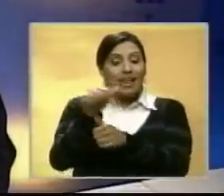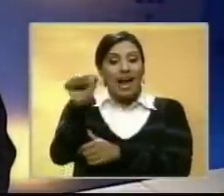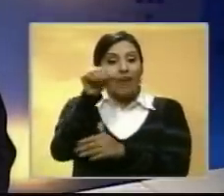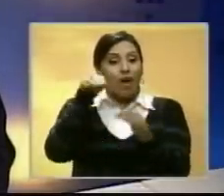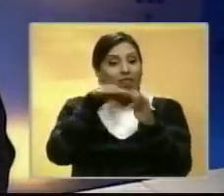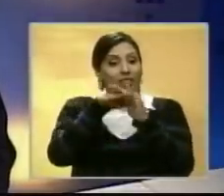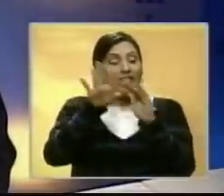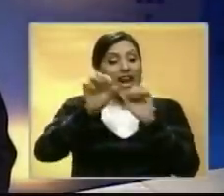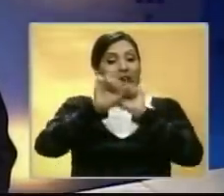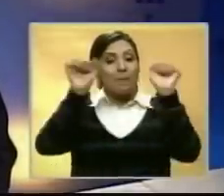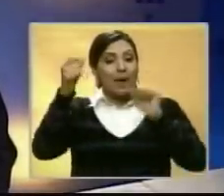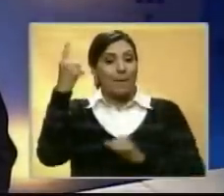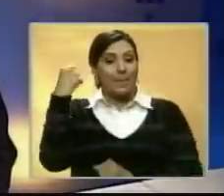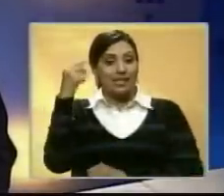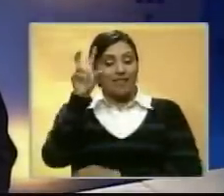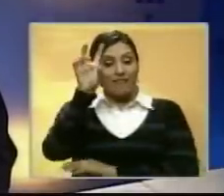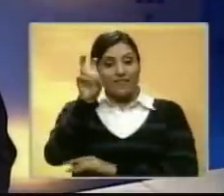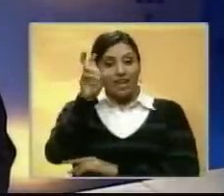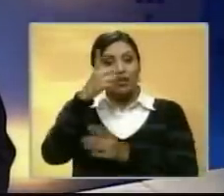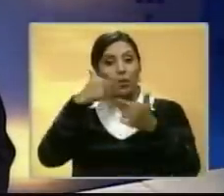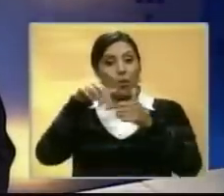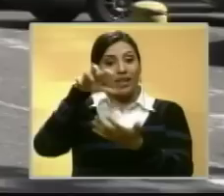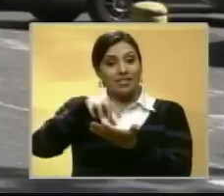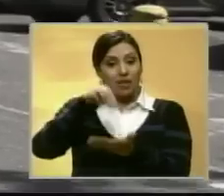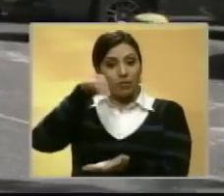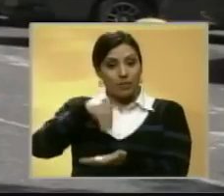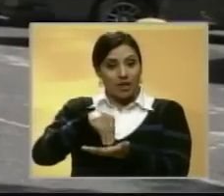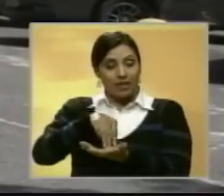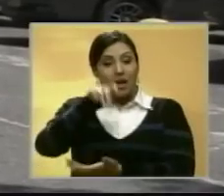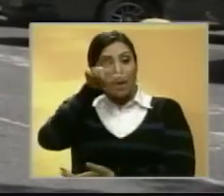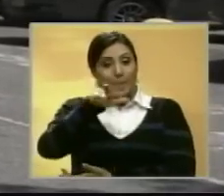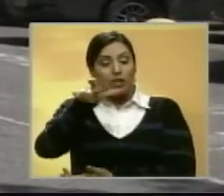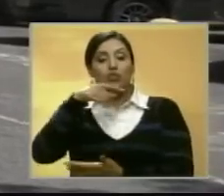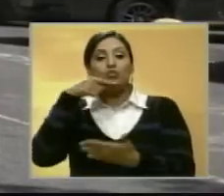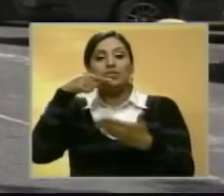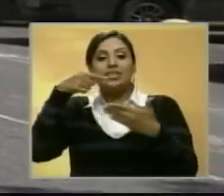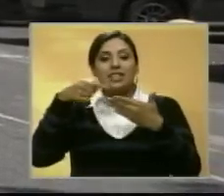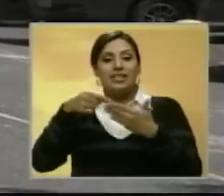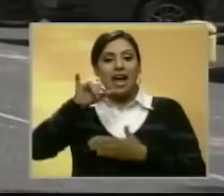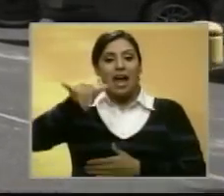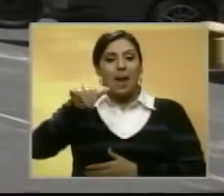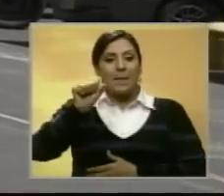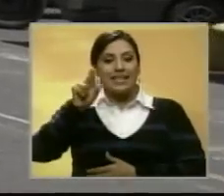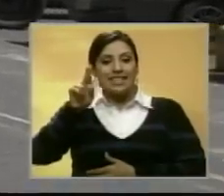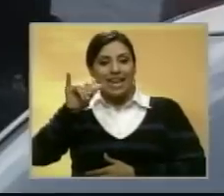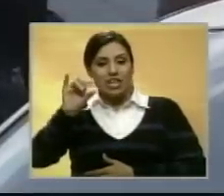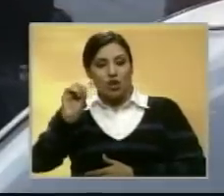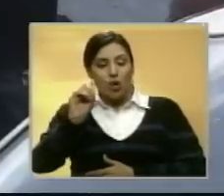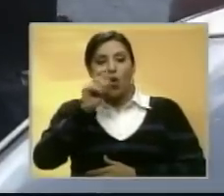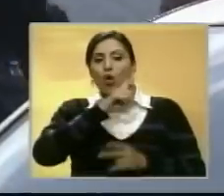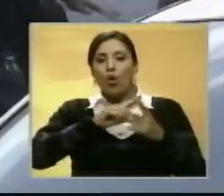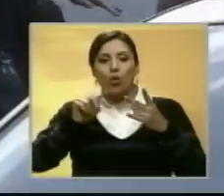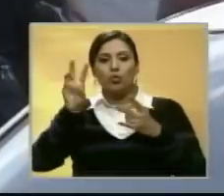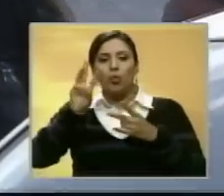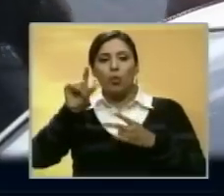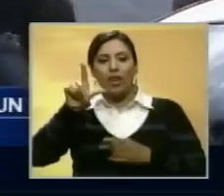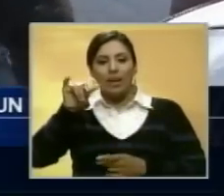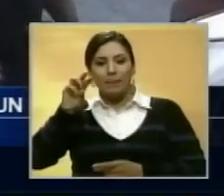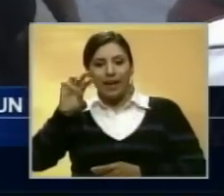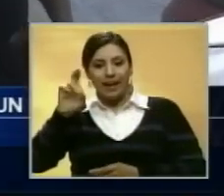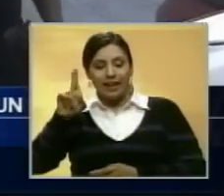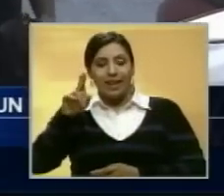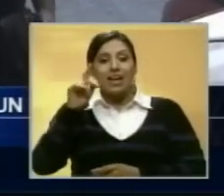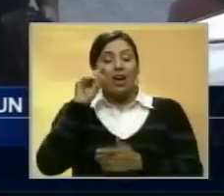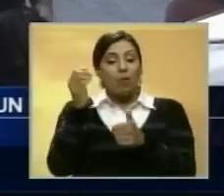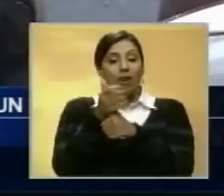carro durante la mañana del pasado viernes en el estado Miranda. Las personas identificadas como Sergio Velázquez y Wilmer José Noria fueron